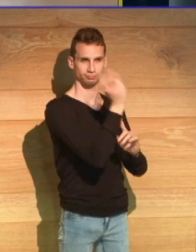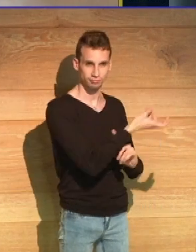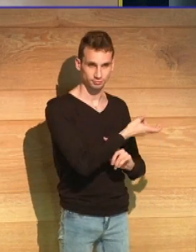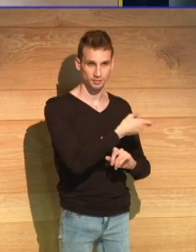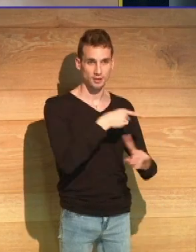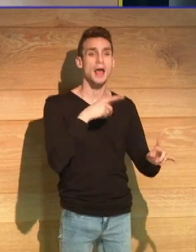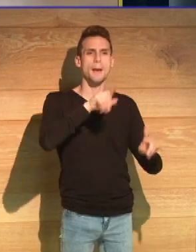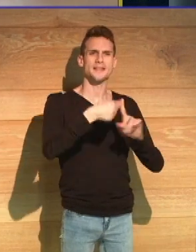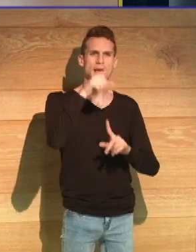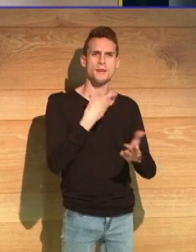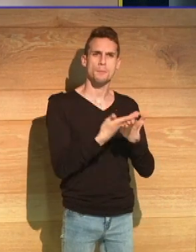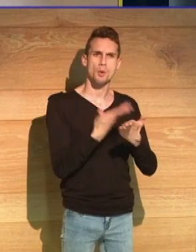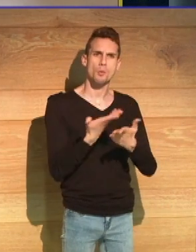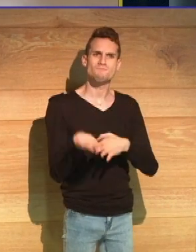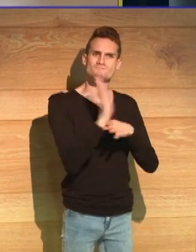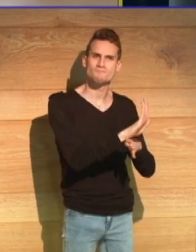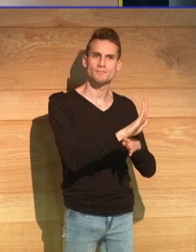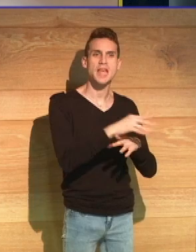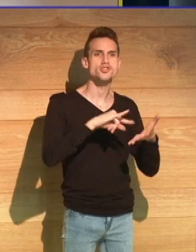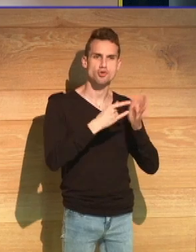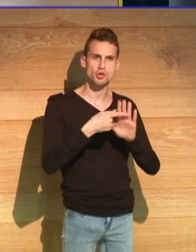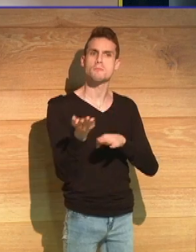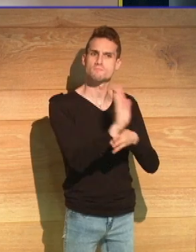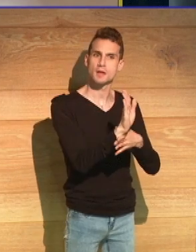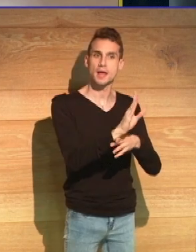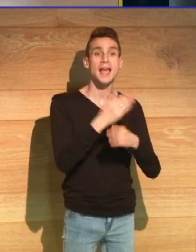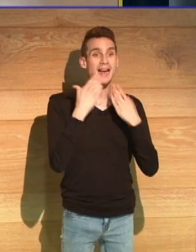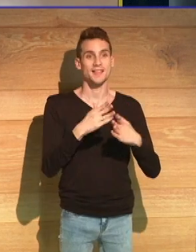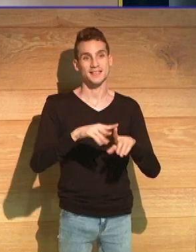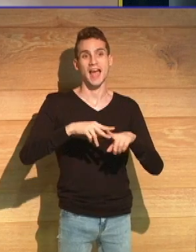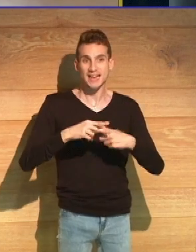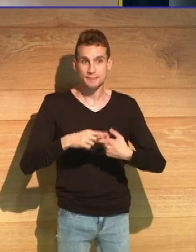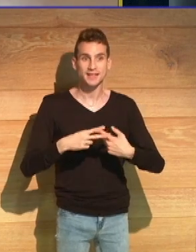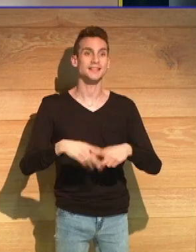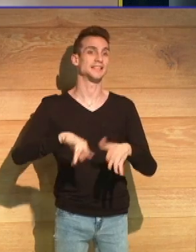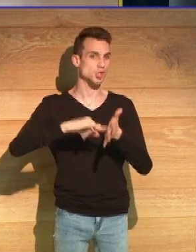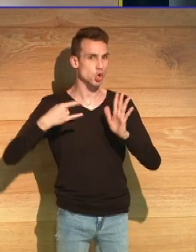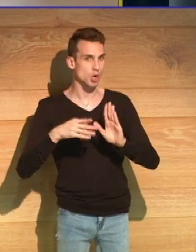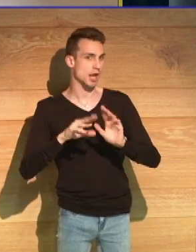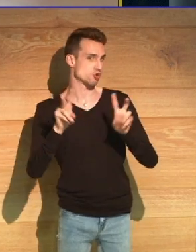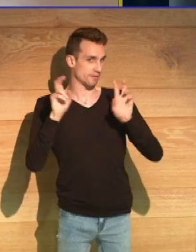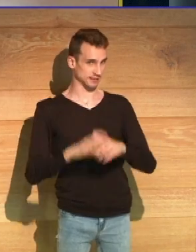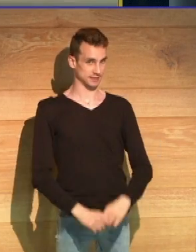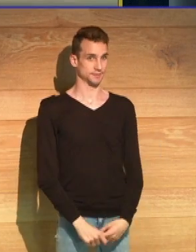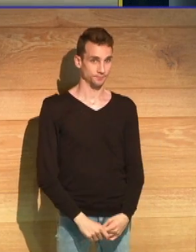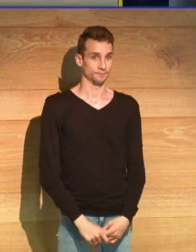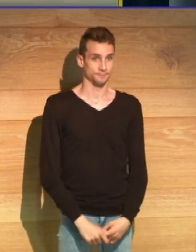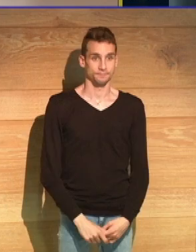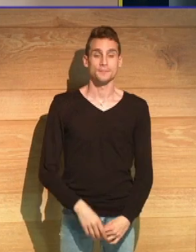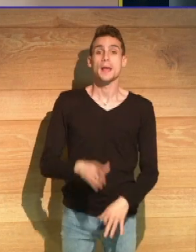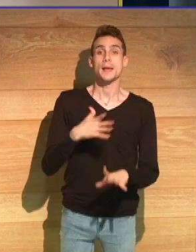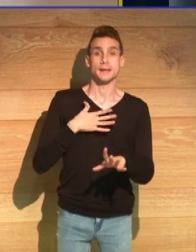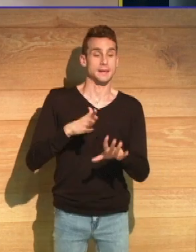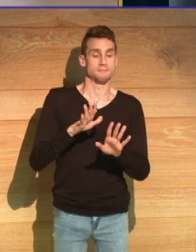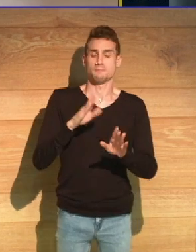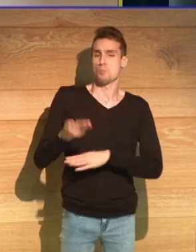soluciones con nuevas herramientas, nuevas tecnologías y nuevas metodologías. Y Sí. por encima de